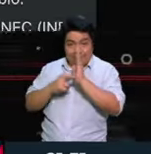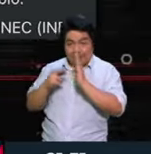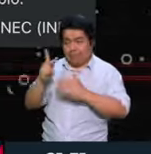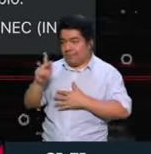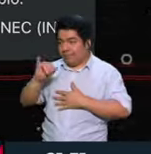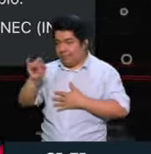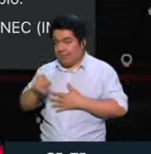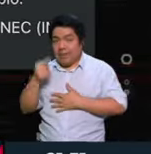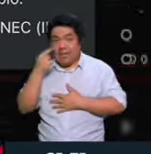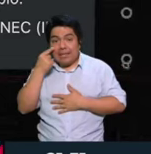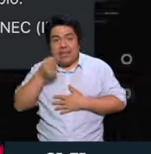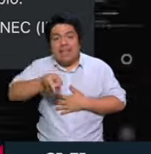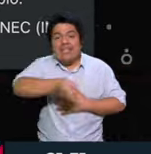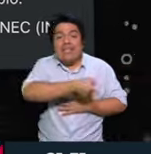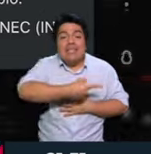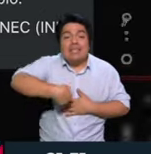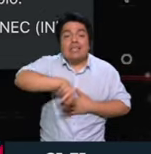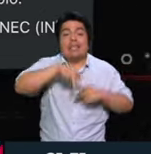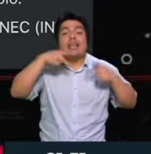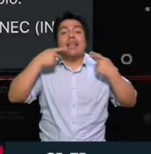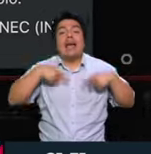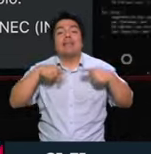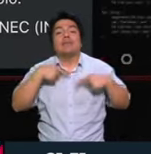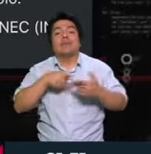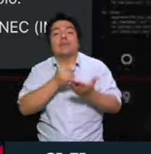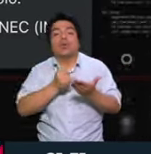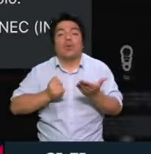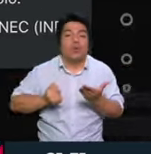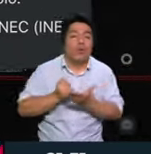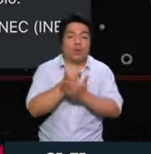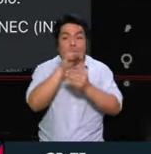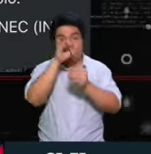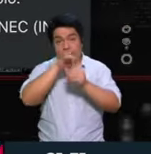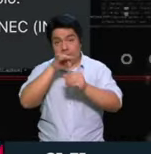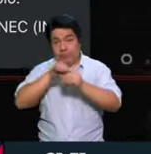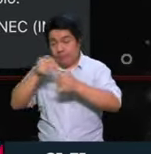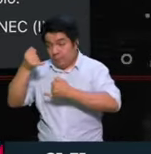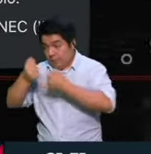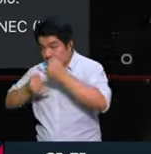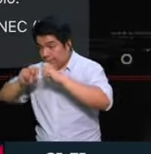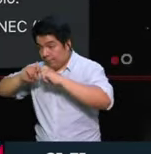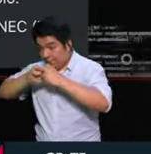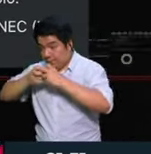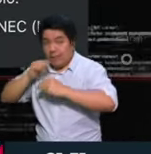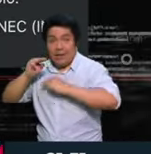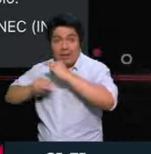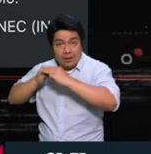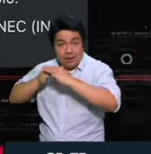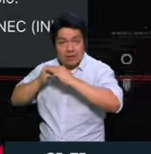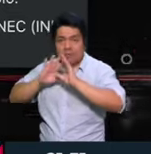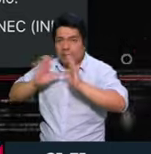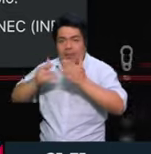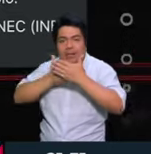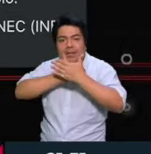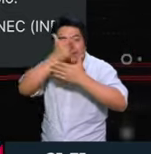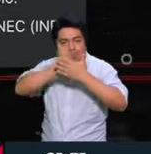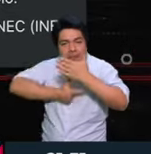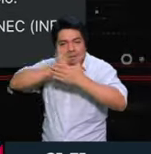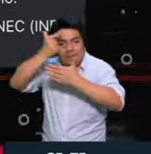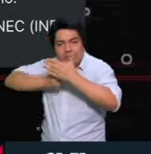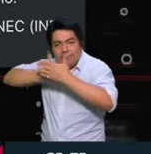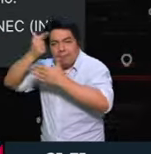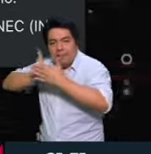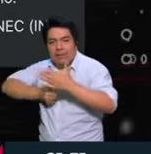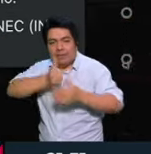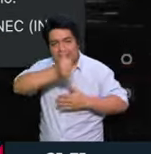que será el pueblo quien elija de manera directa a jueces, magistrados y ministros, a partir de las listas propuestas por